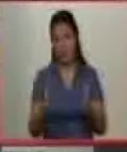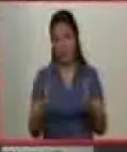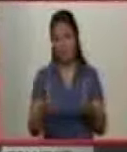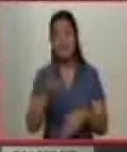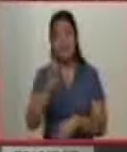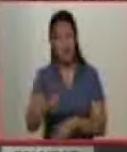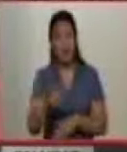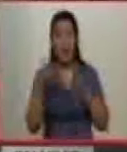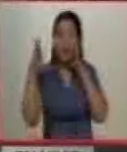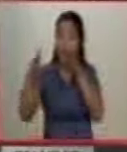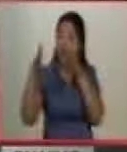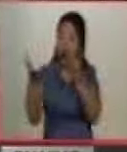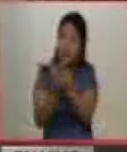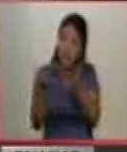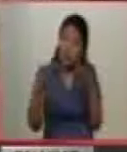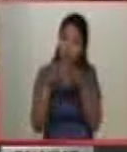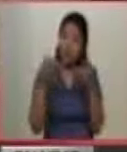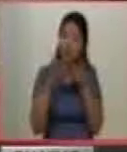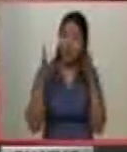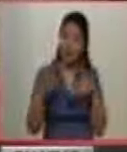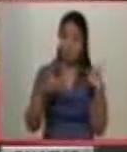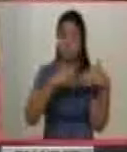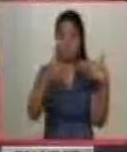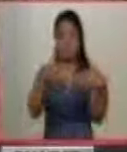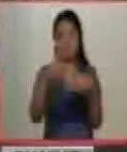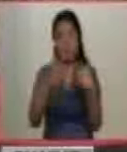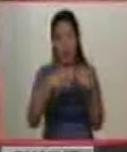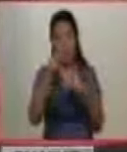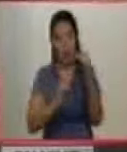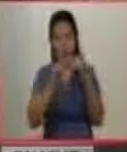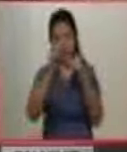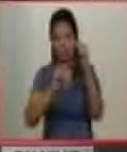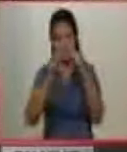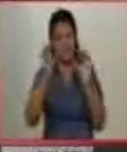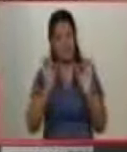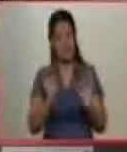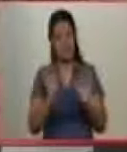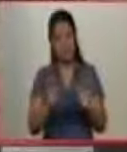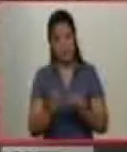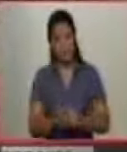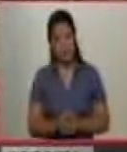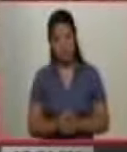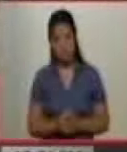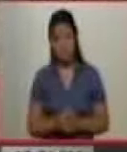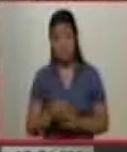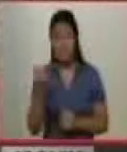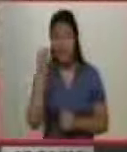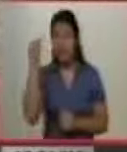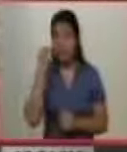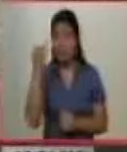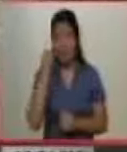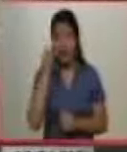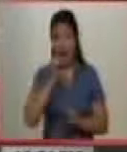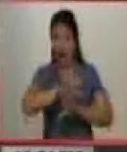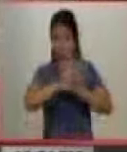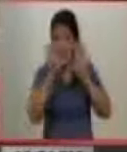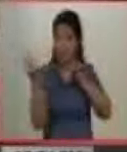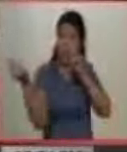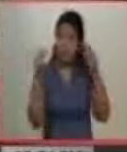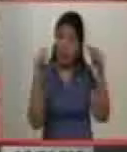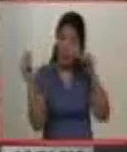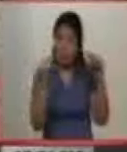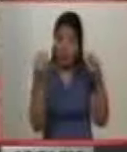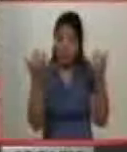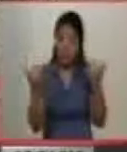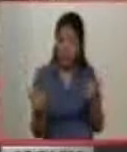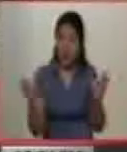además darle orientaciones a los estudiantes para seguir avanzando, para seguir construyendo y para seguir aportando ideas en el debate que se genera